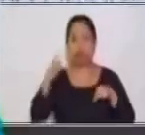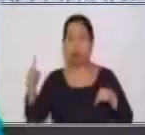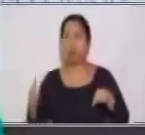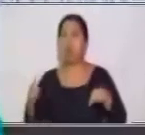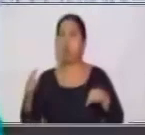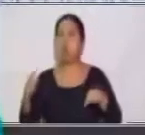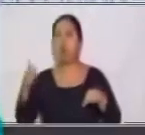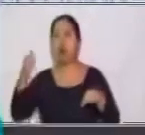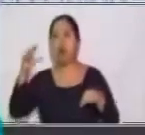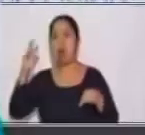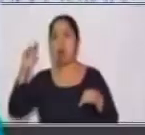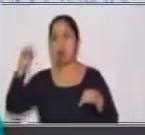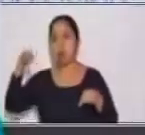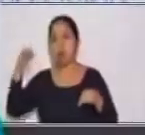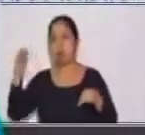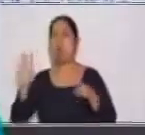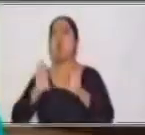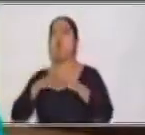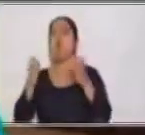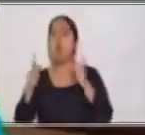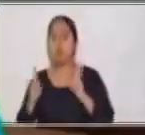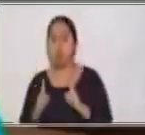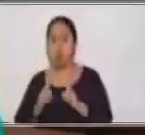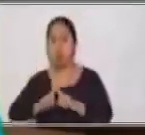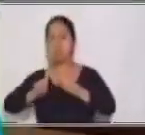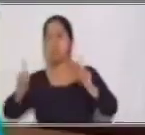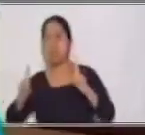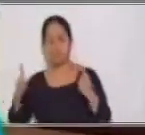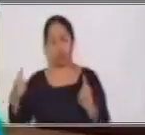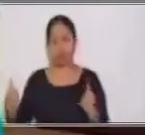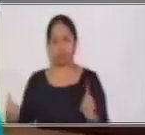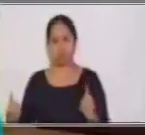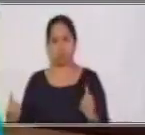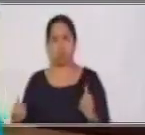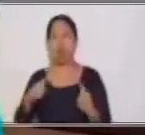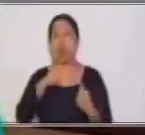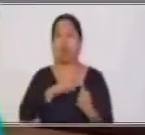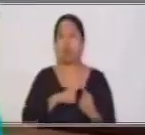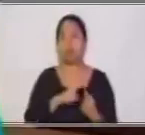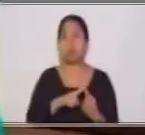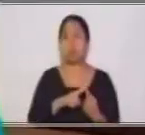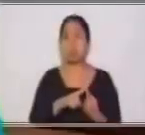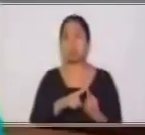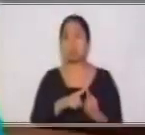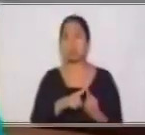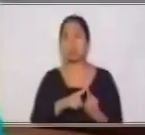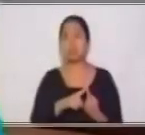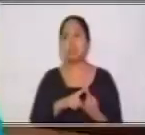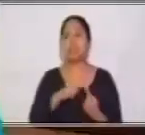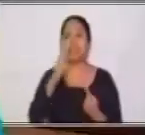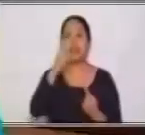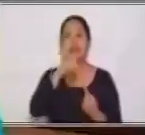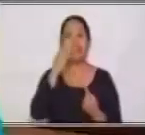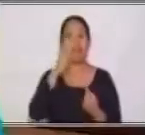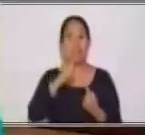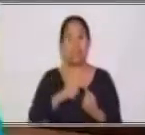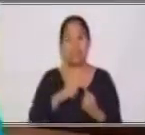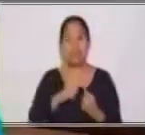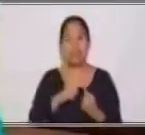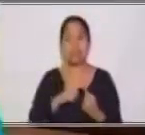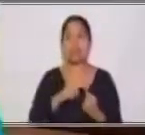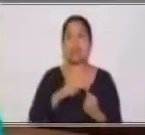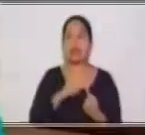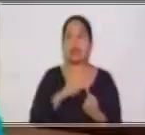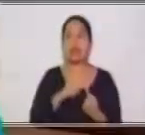acrónimos tú los vas a mencionar como que fuera una palabra, es decir, los vas a poder separar en